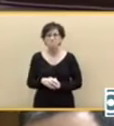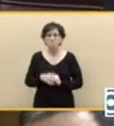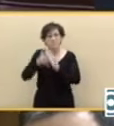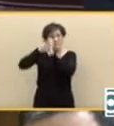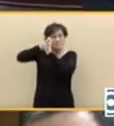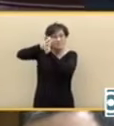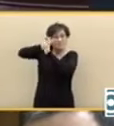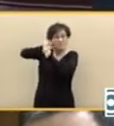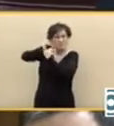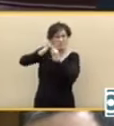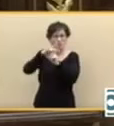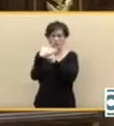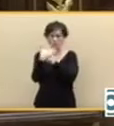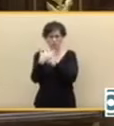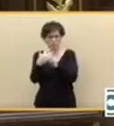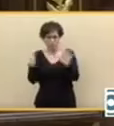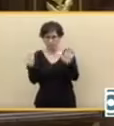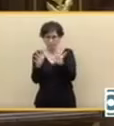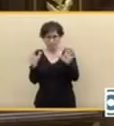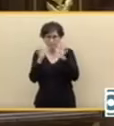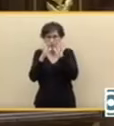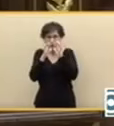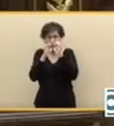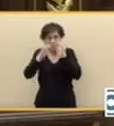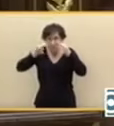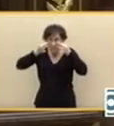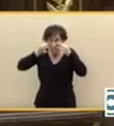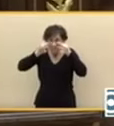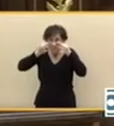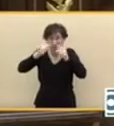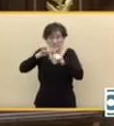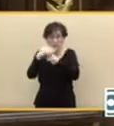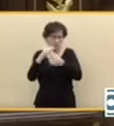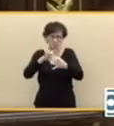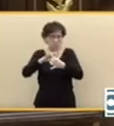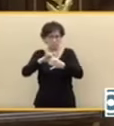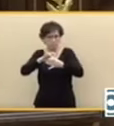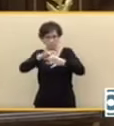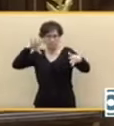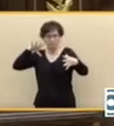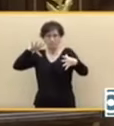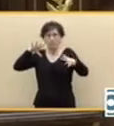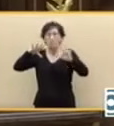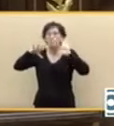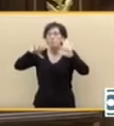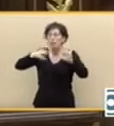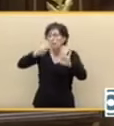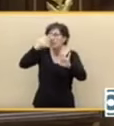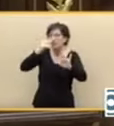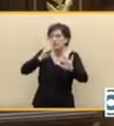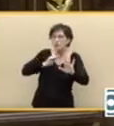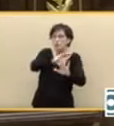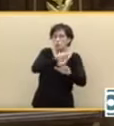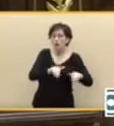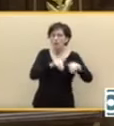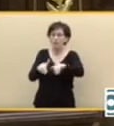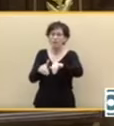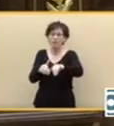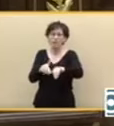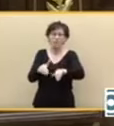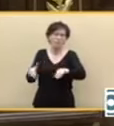no se parece en nada a la realidad, pero que se ajusta muy bien a la medida de los intereses de su candidato. Le han pedido